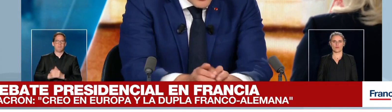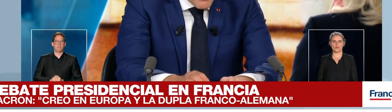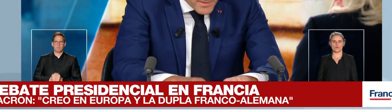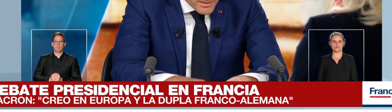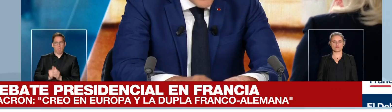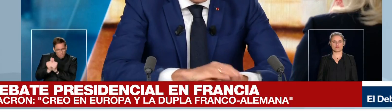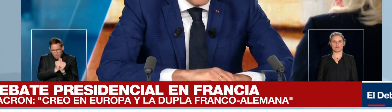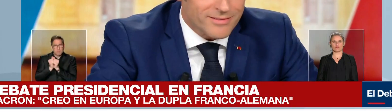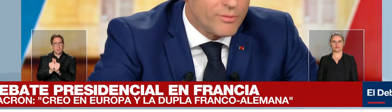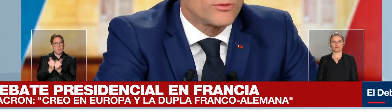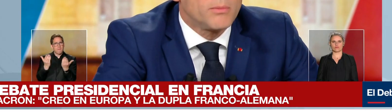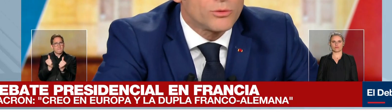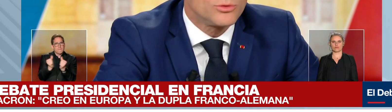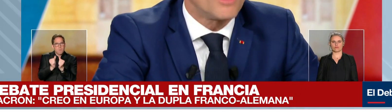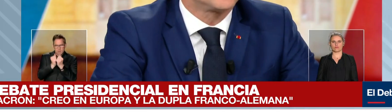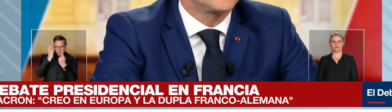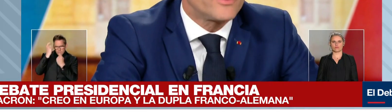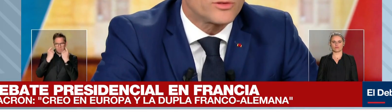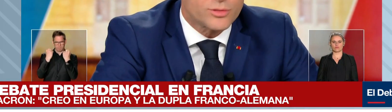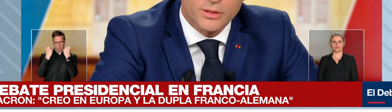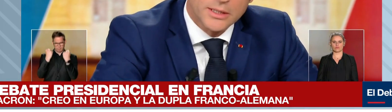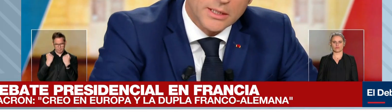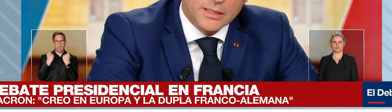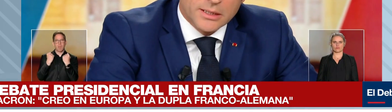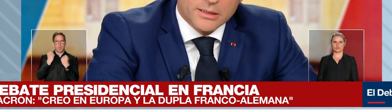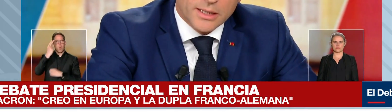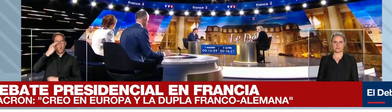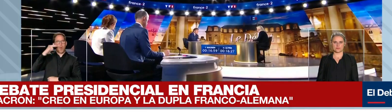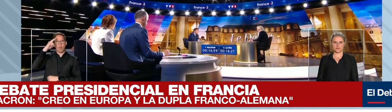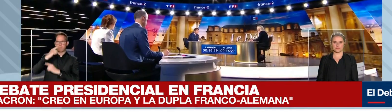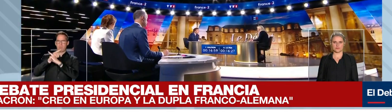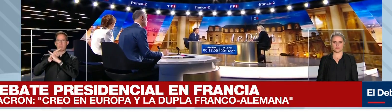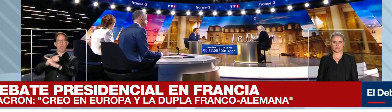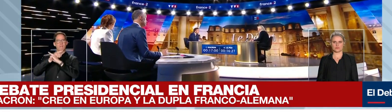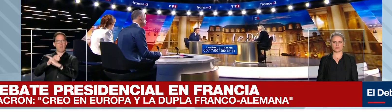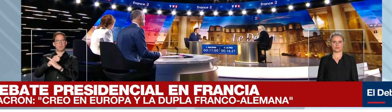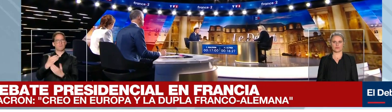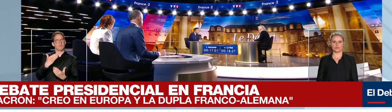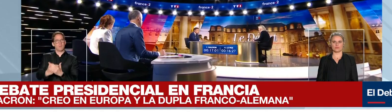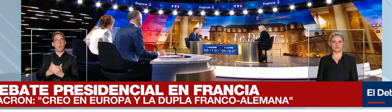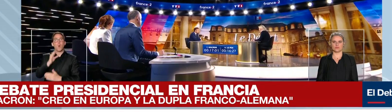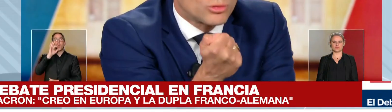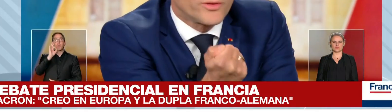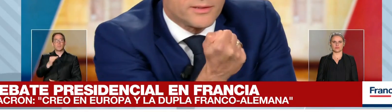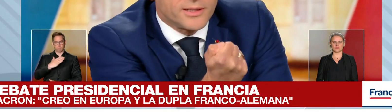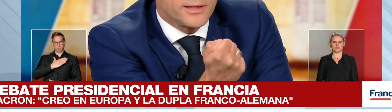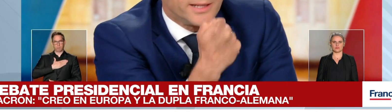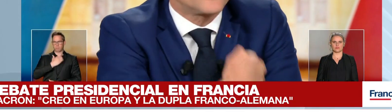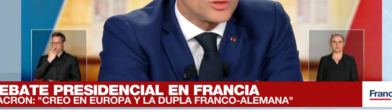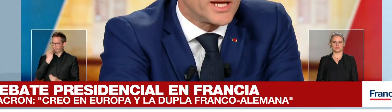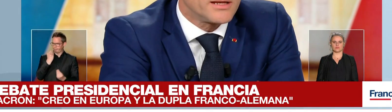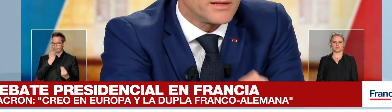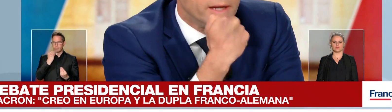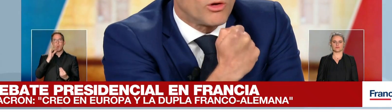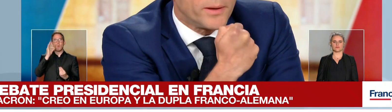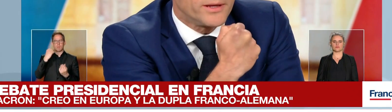solidaridad y pudimos establecer los fundamentos de esto y yo estoy